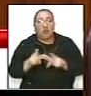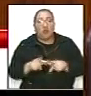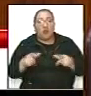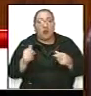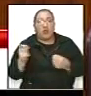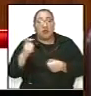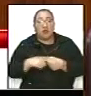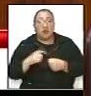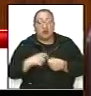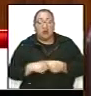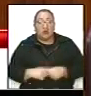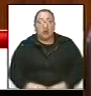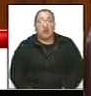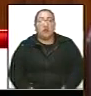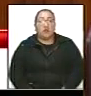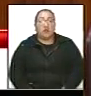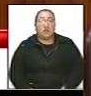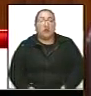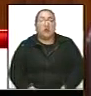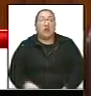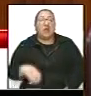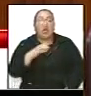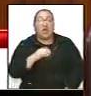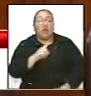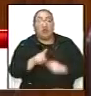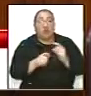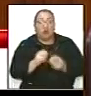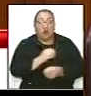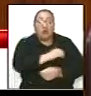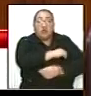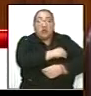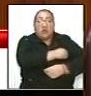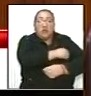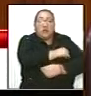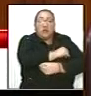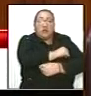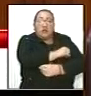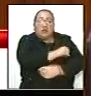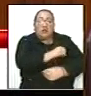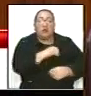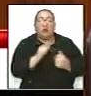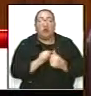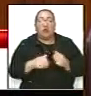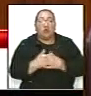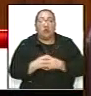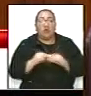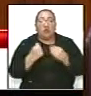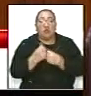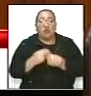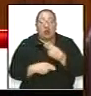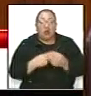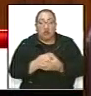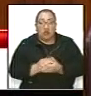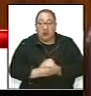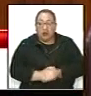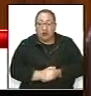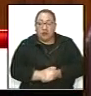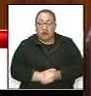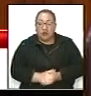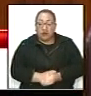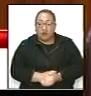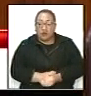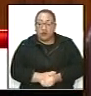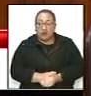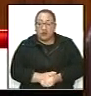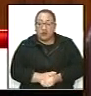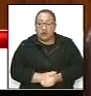de participación de carácter consultivo, conformado ahora en el ámbito nacional.